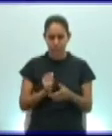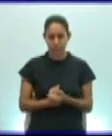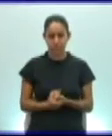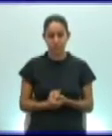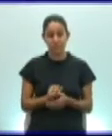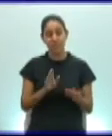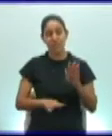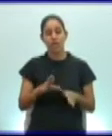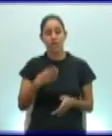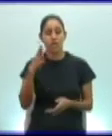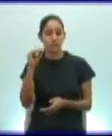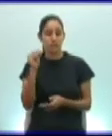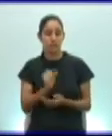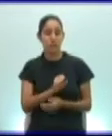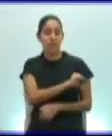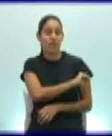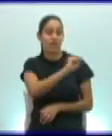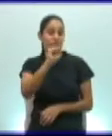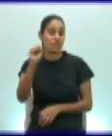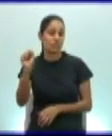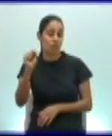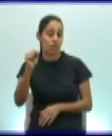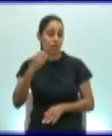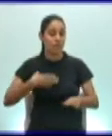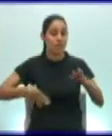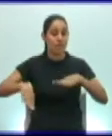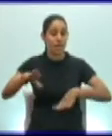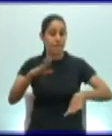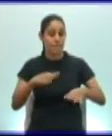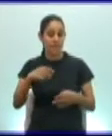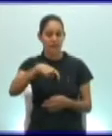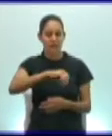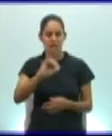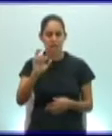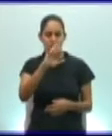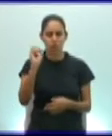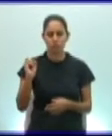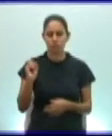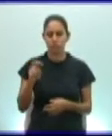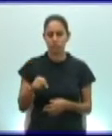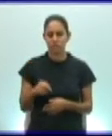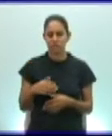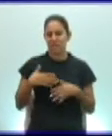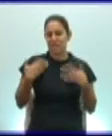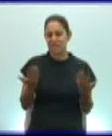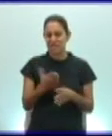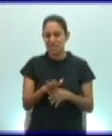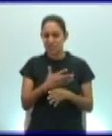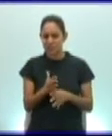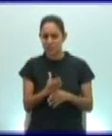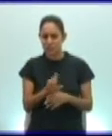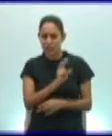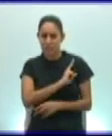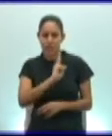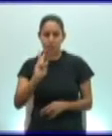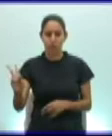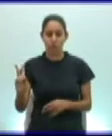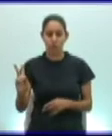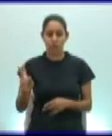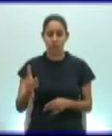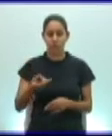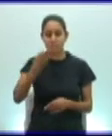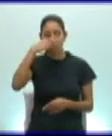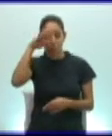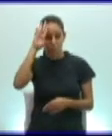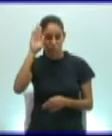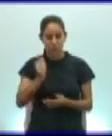decimos, la victoria de Playa Girón, ¿qué significa para la historia de Cuba? ¿Qué significa para la historia de América Latina? Yo les voy a dar dos ideas.